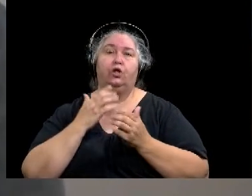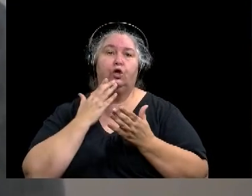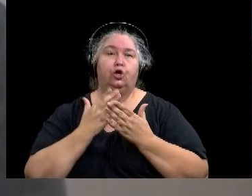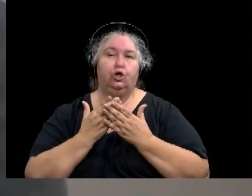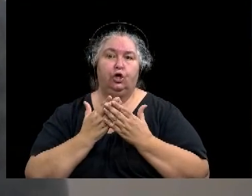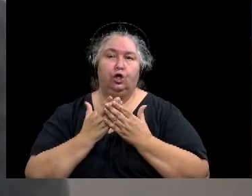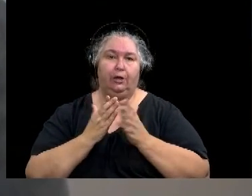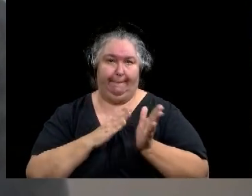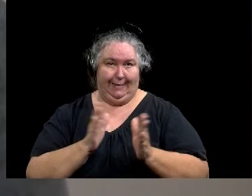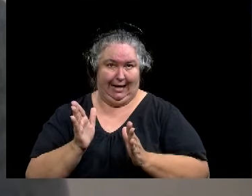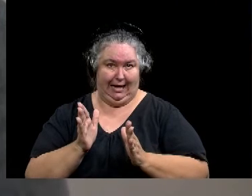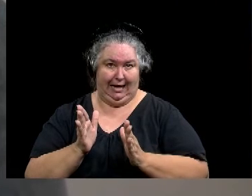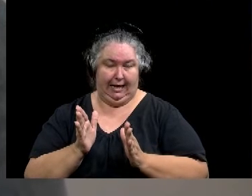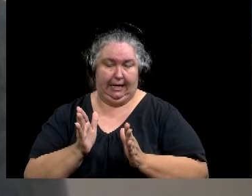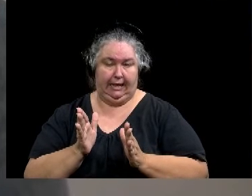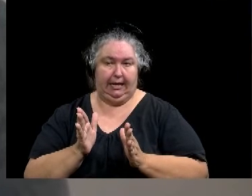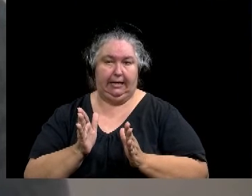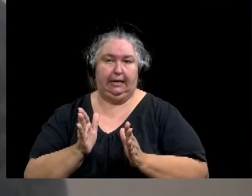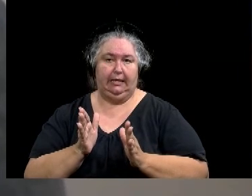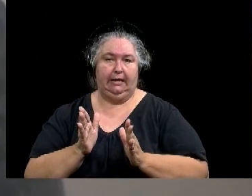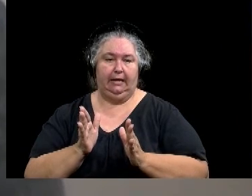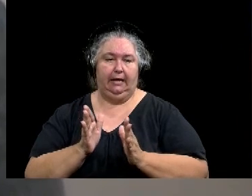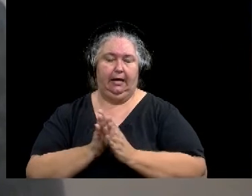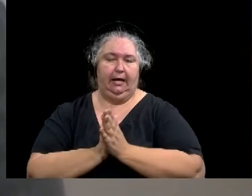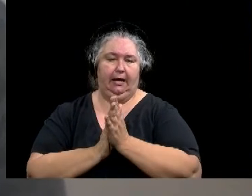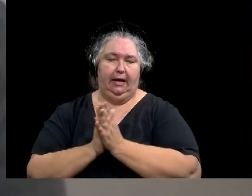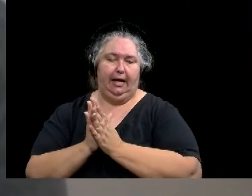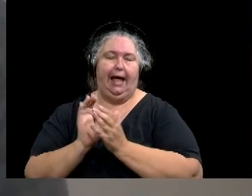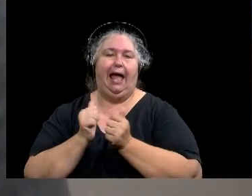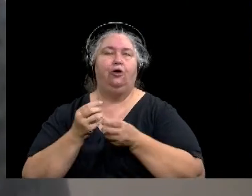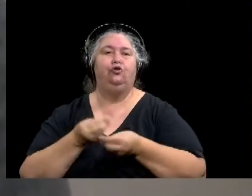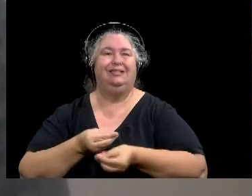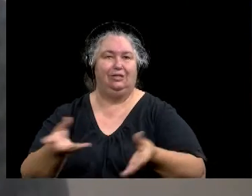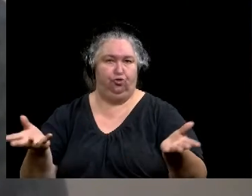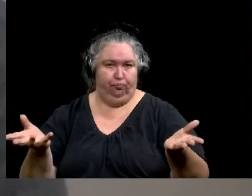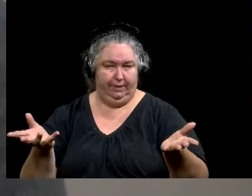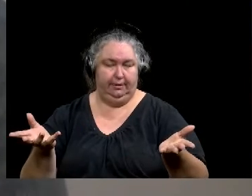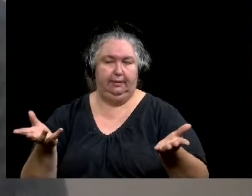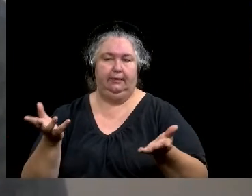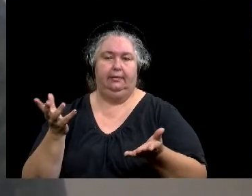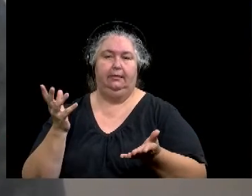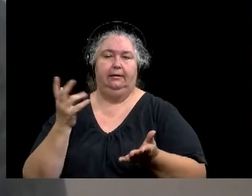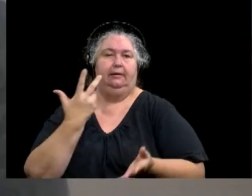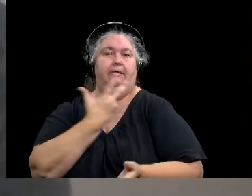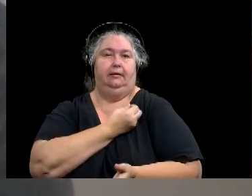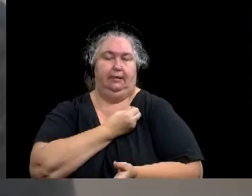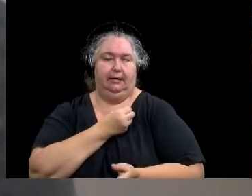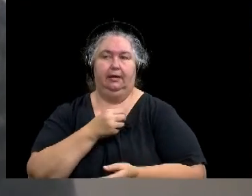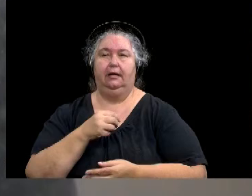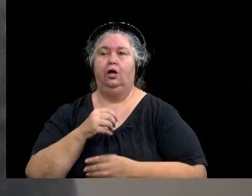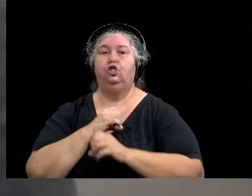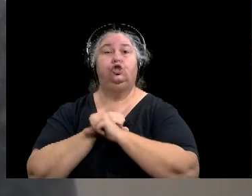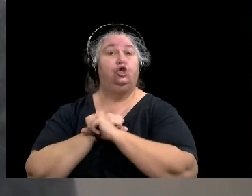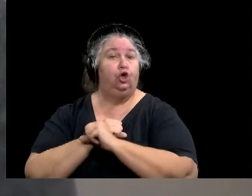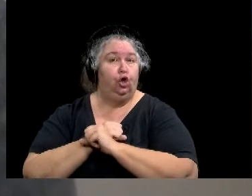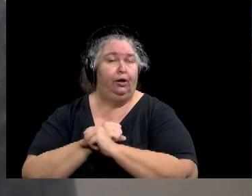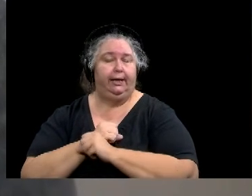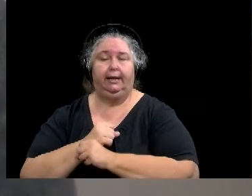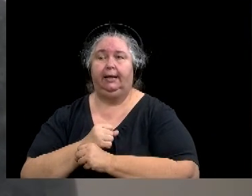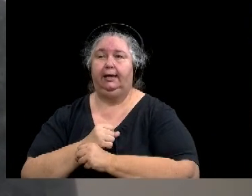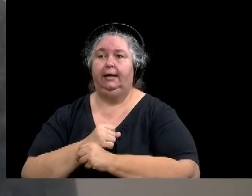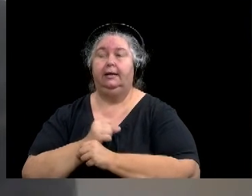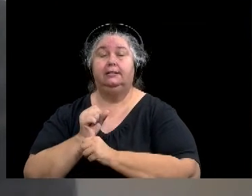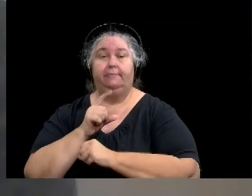no mientras a tomar planes de distribuirlas distribución de